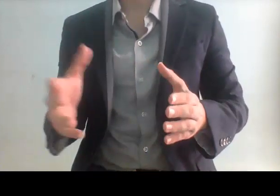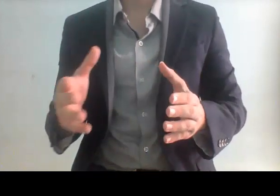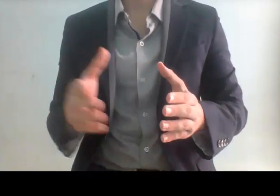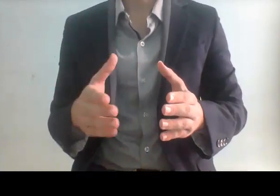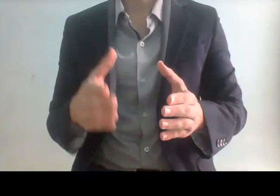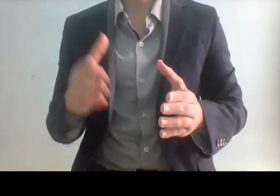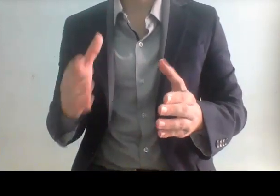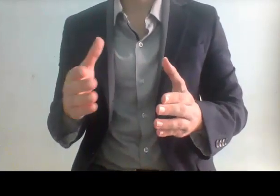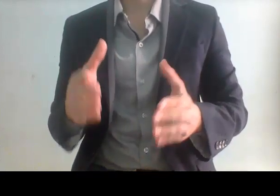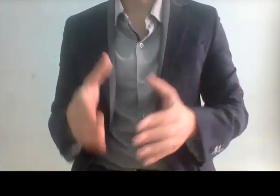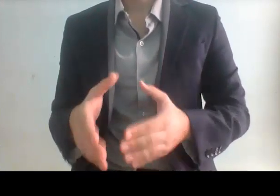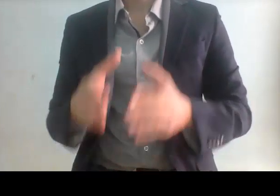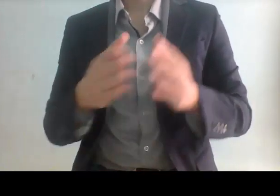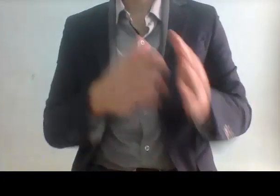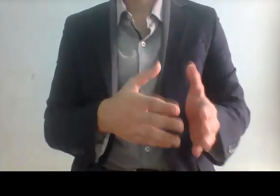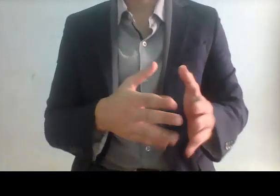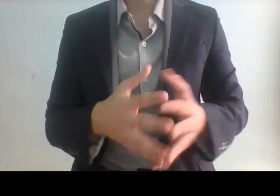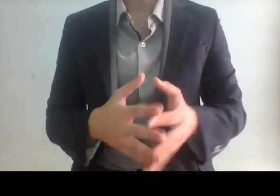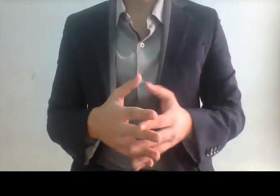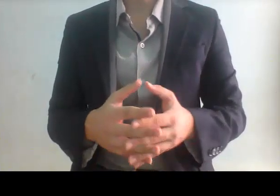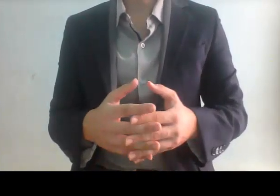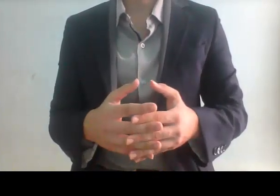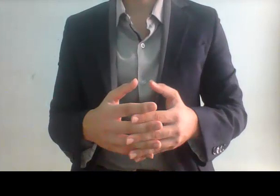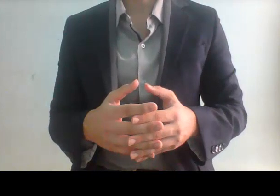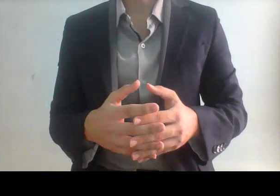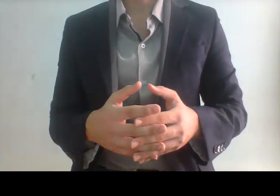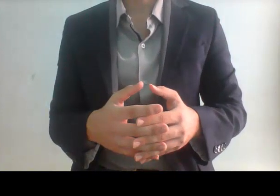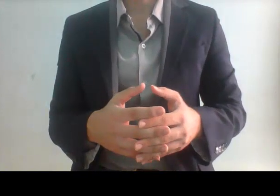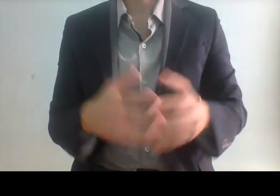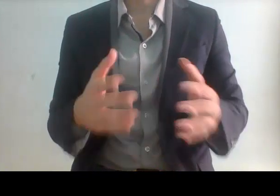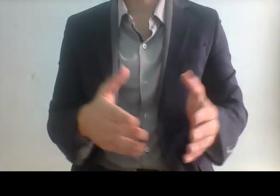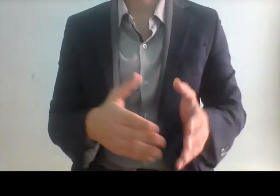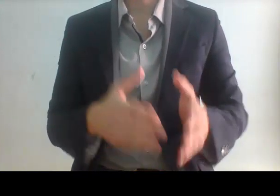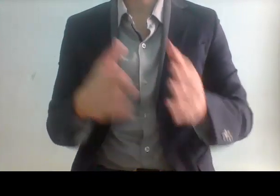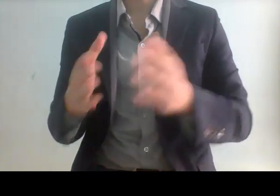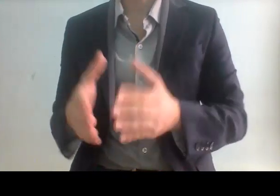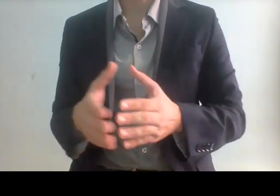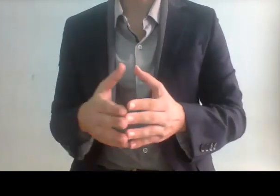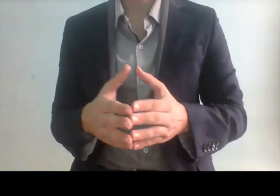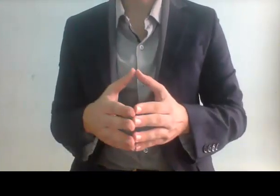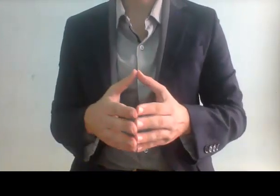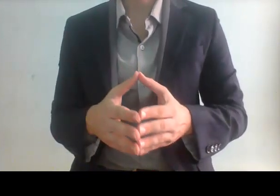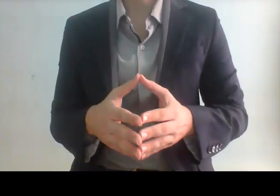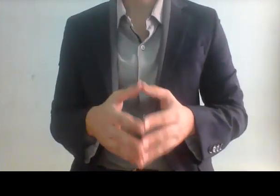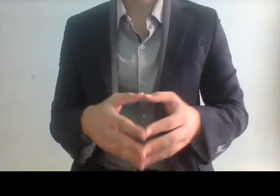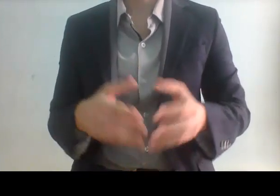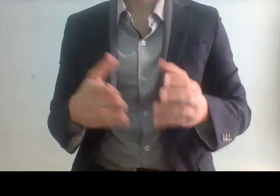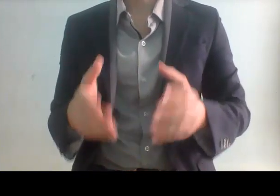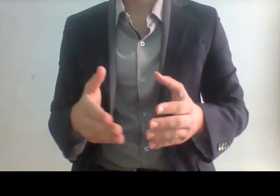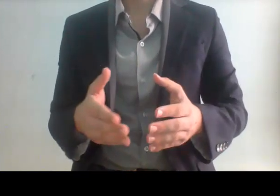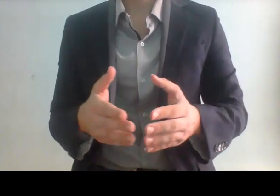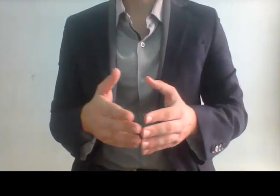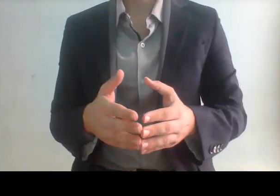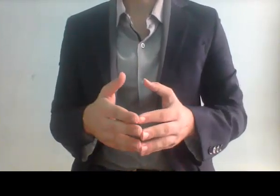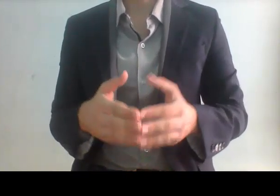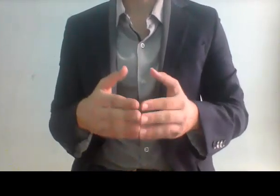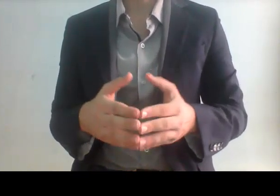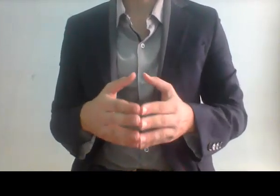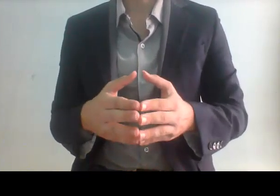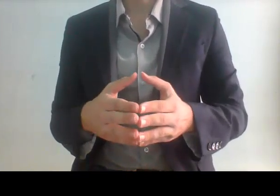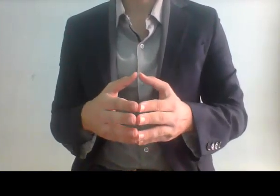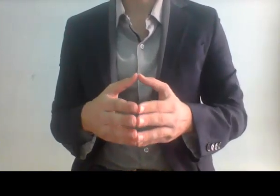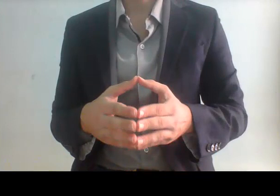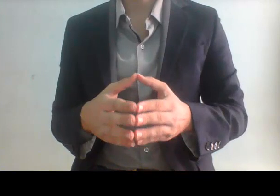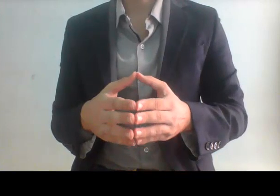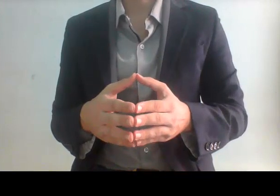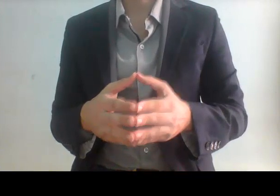año 2022. Los que probablemente sí vamos a tener disponibles para el presupuesto del año 2021 van a terminar siendo aquellos